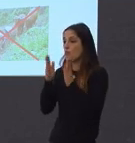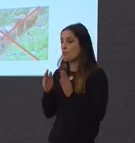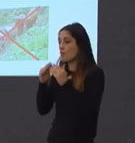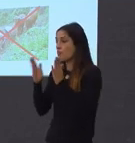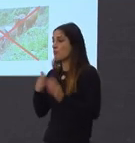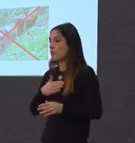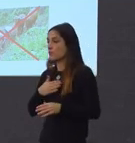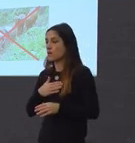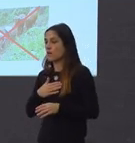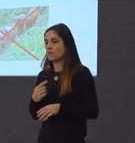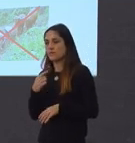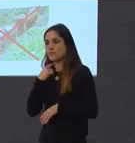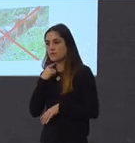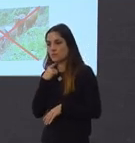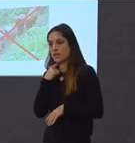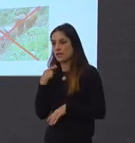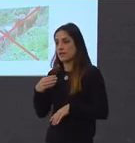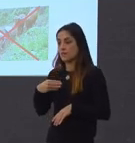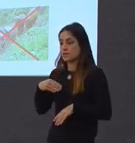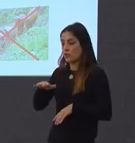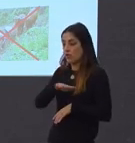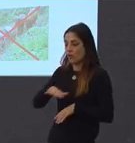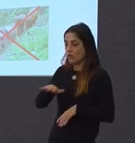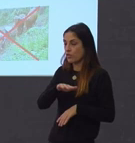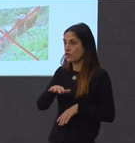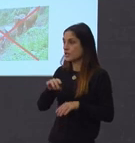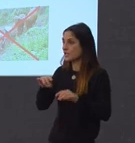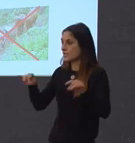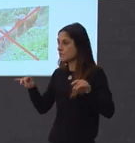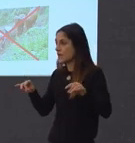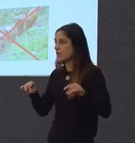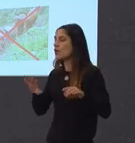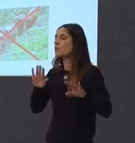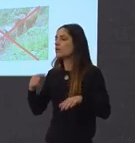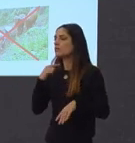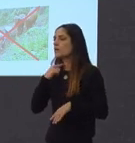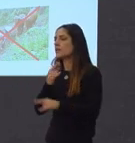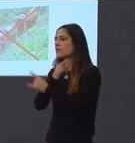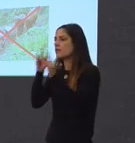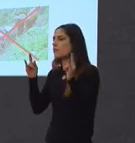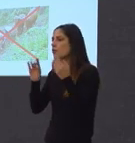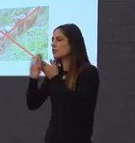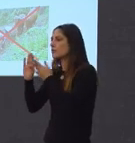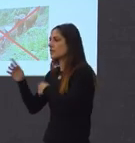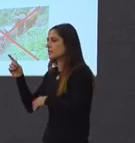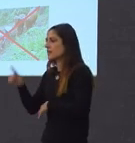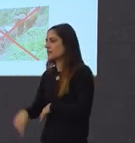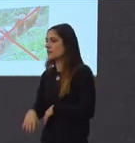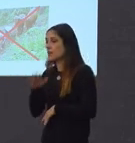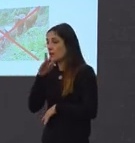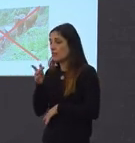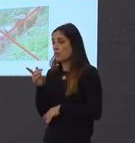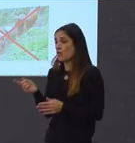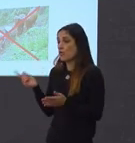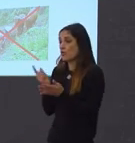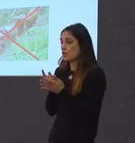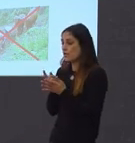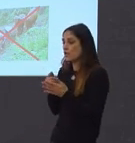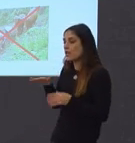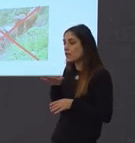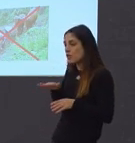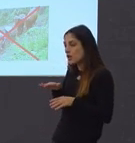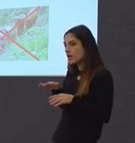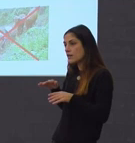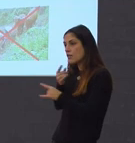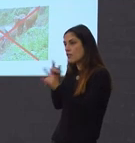daquele espacio no que se iba a replantar, senón a perda da propiedade de todo o monte veciñal. Porque unha vez replantado o monte, aínda que só fose unha parcela do monte,